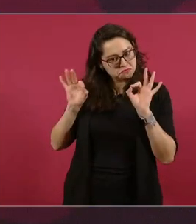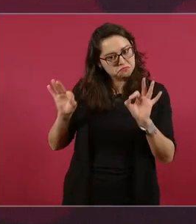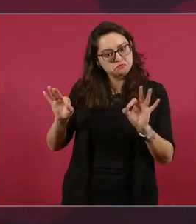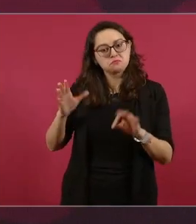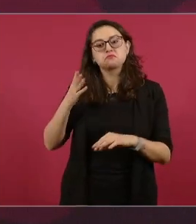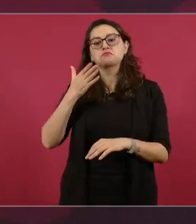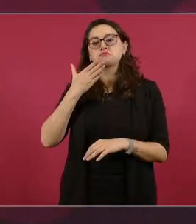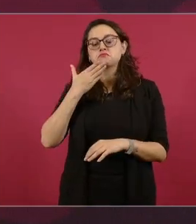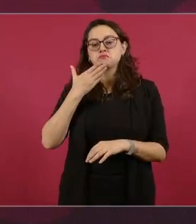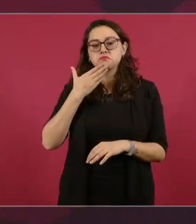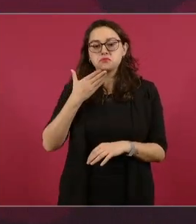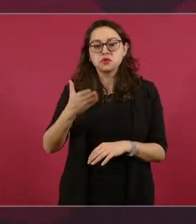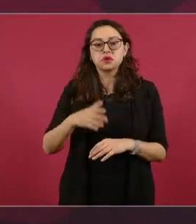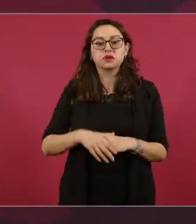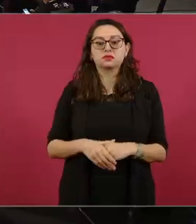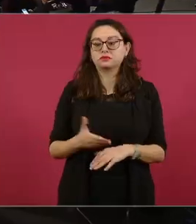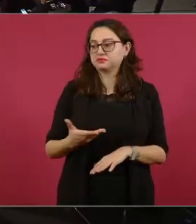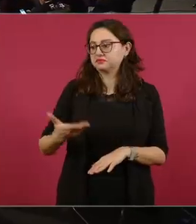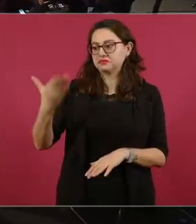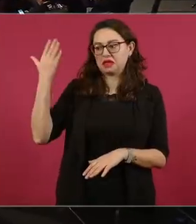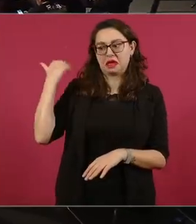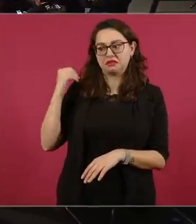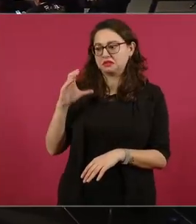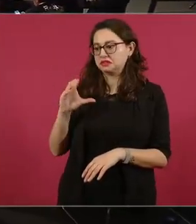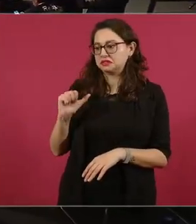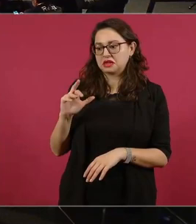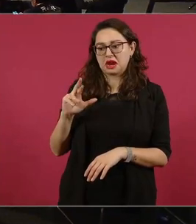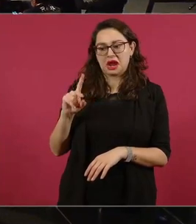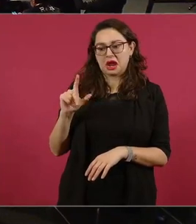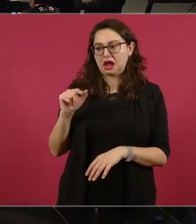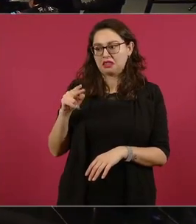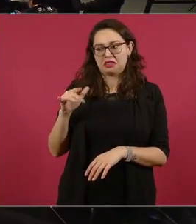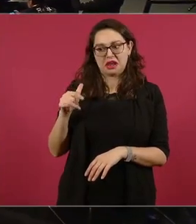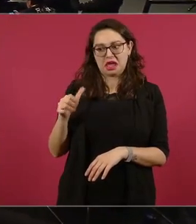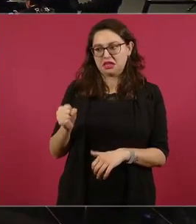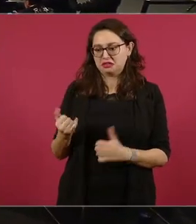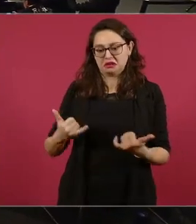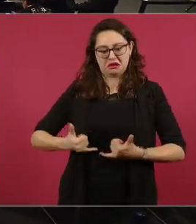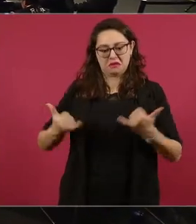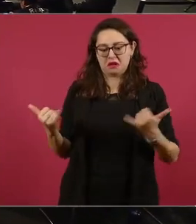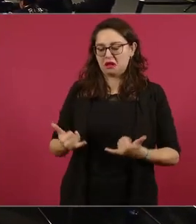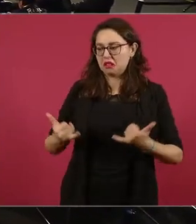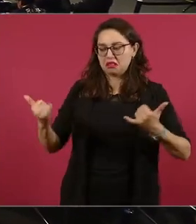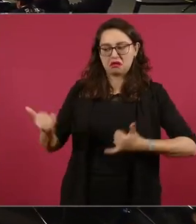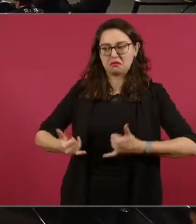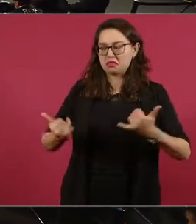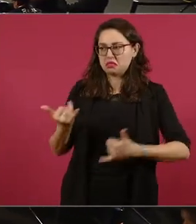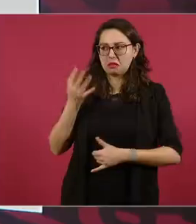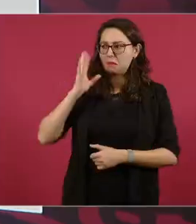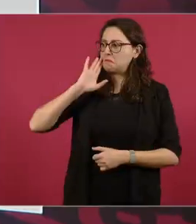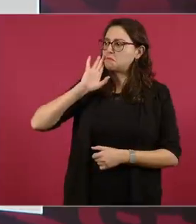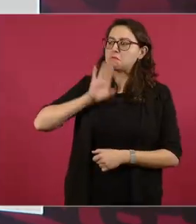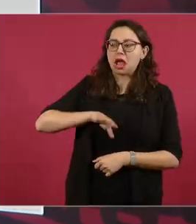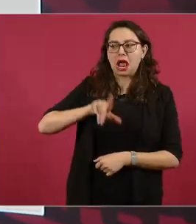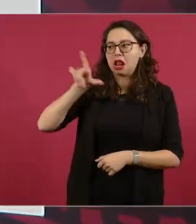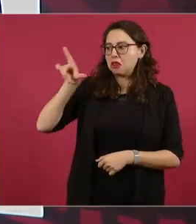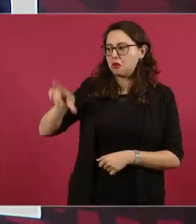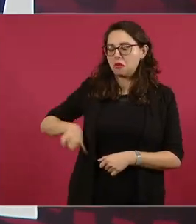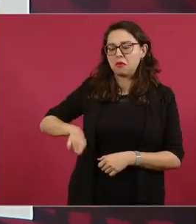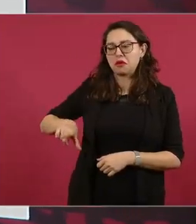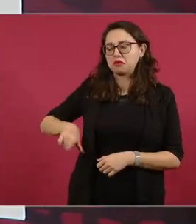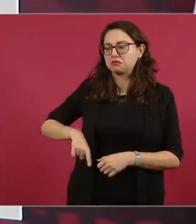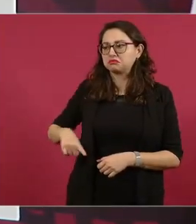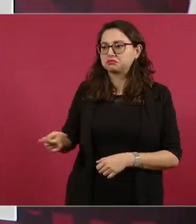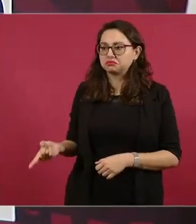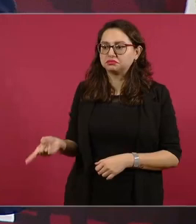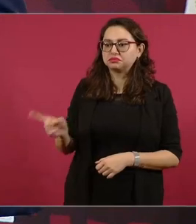que no se podían entender con Gerardo Cárdenas, pero que con Ávila Camacho sí, porque era moderado y